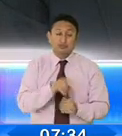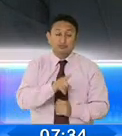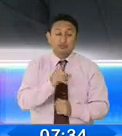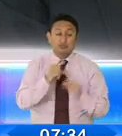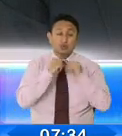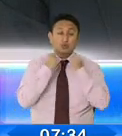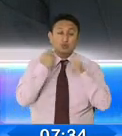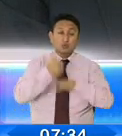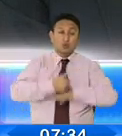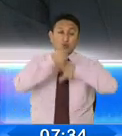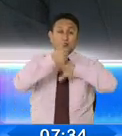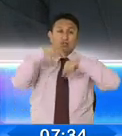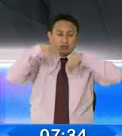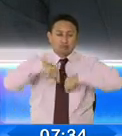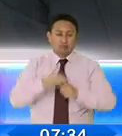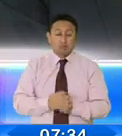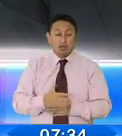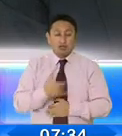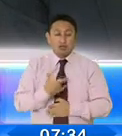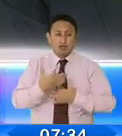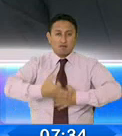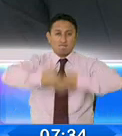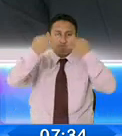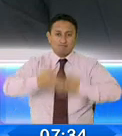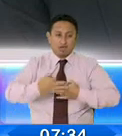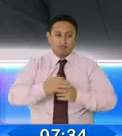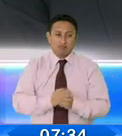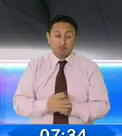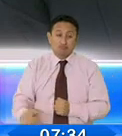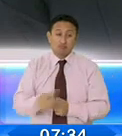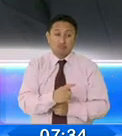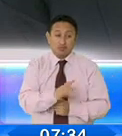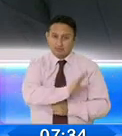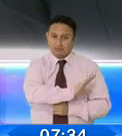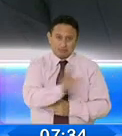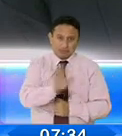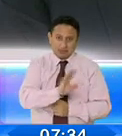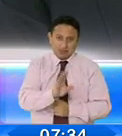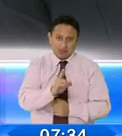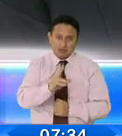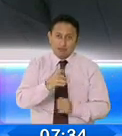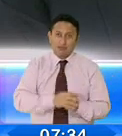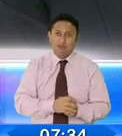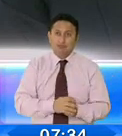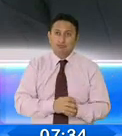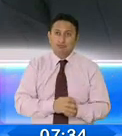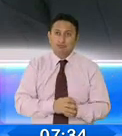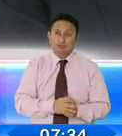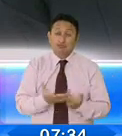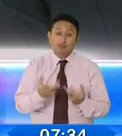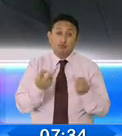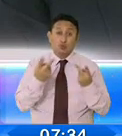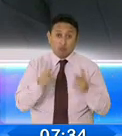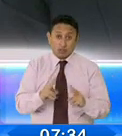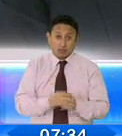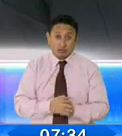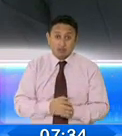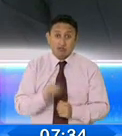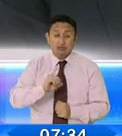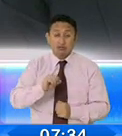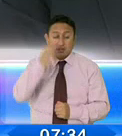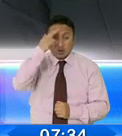quedado, vamos a actuar de manera firme. No vamos a permitir este tipo de aglomeraciones. Y también,